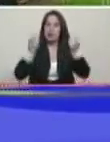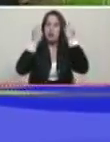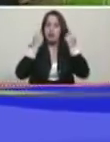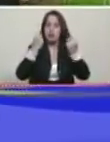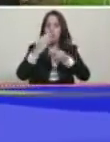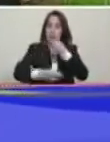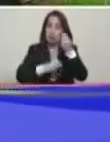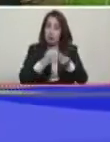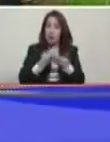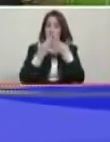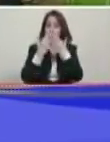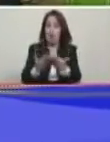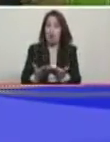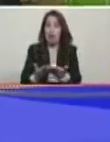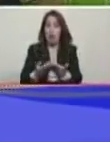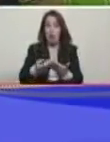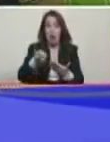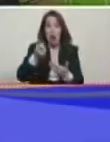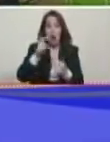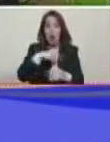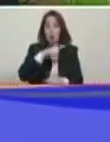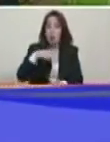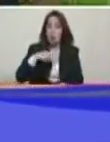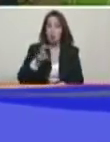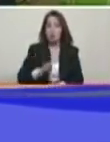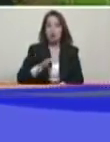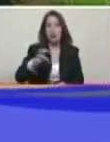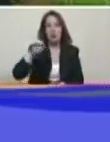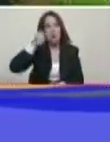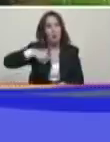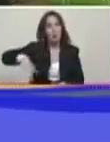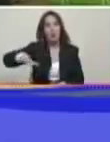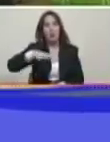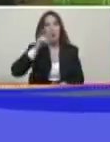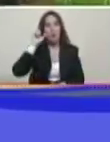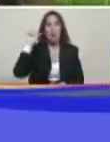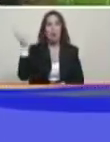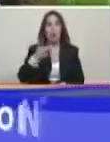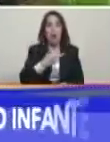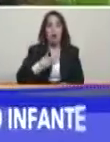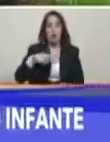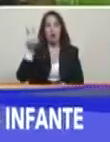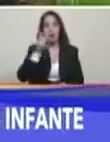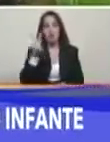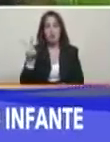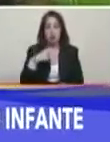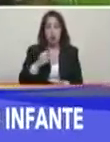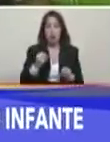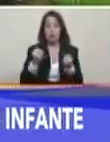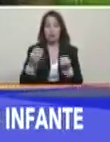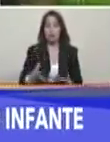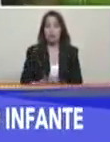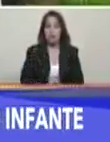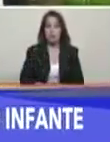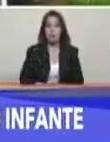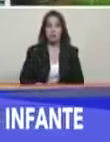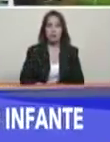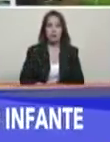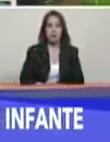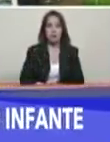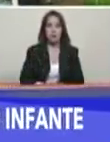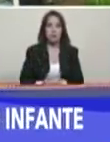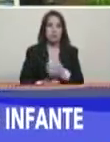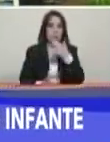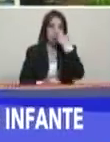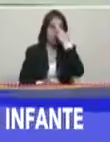nosotros entregando a nuestro estado Guárico y a nuestro país Venezuela. En este particular, presidente, queremos nosotros